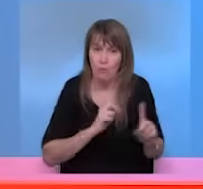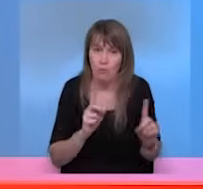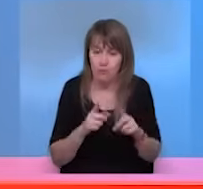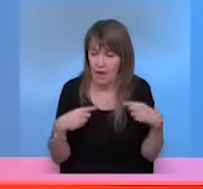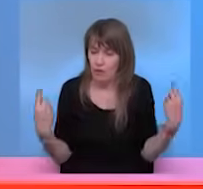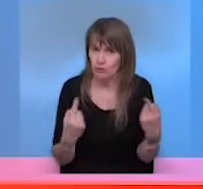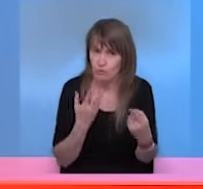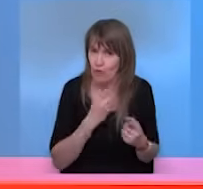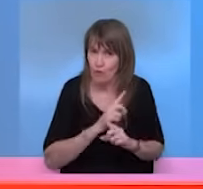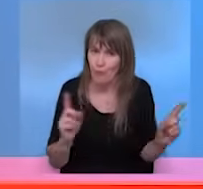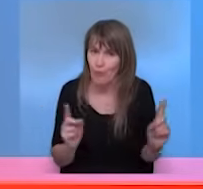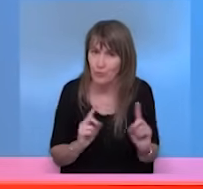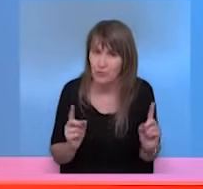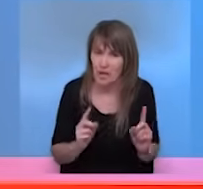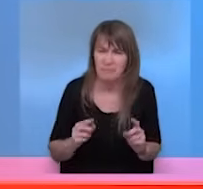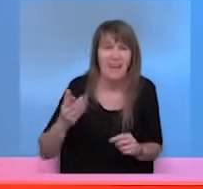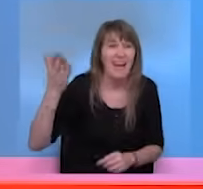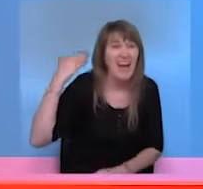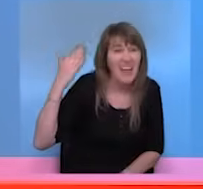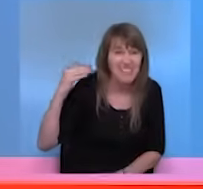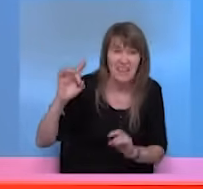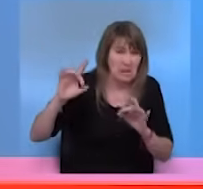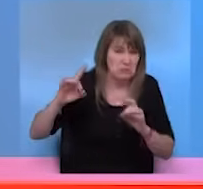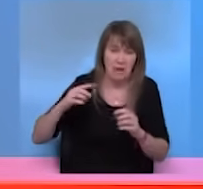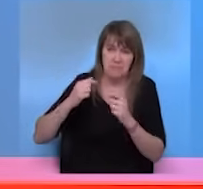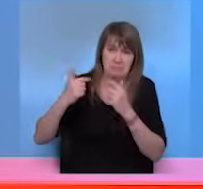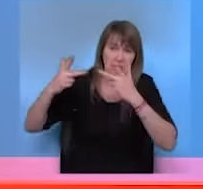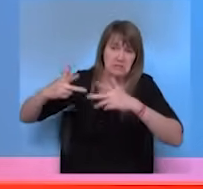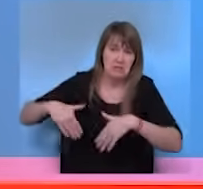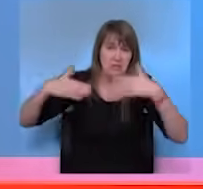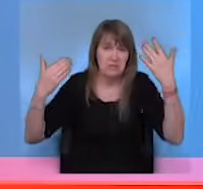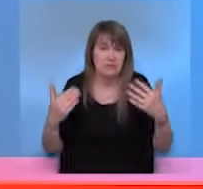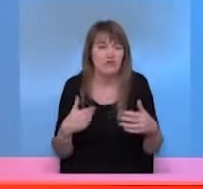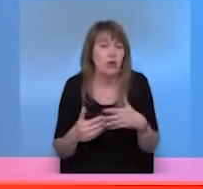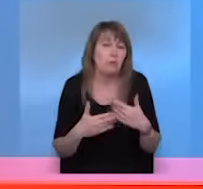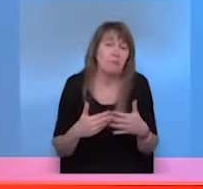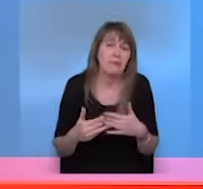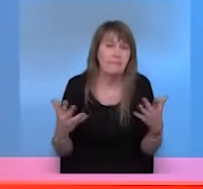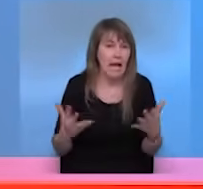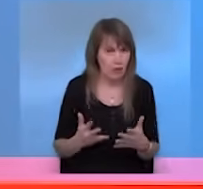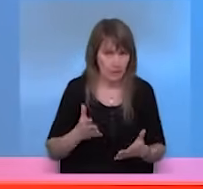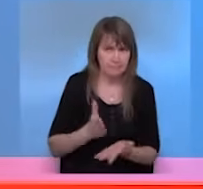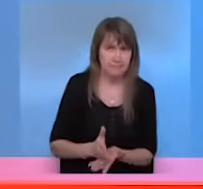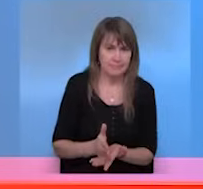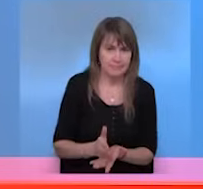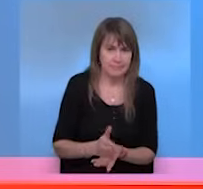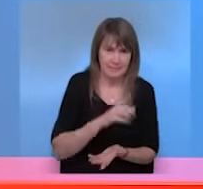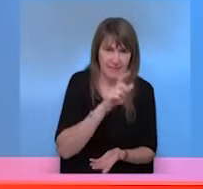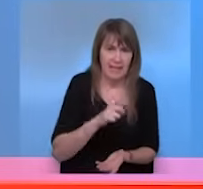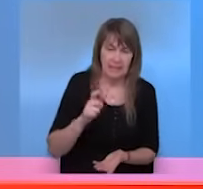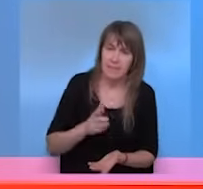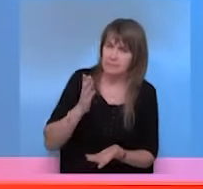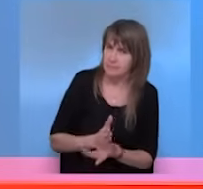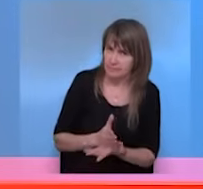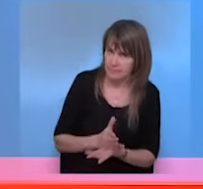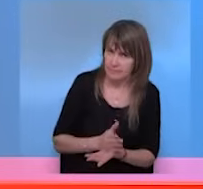que antes pasaban no y uno decía y no pasaba nada y ahora están teniendo un costo digo que me pongo